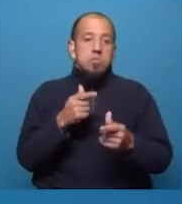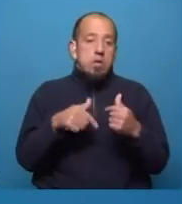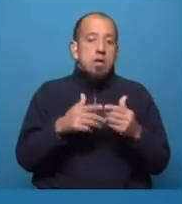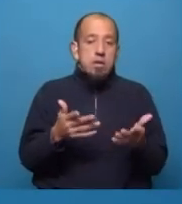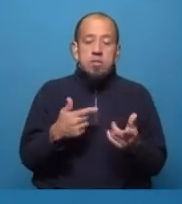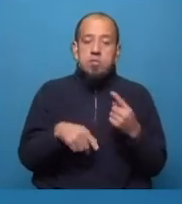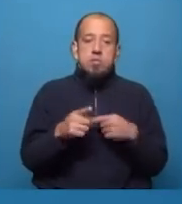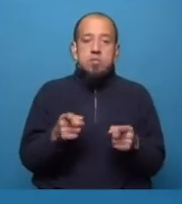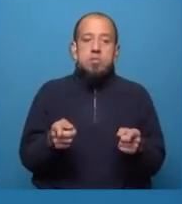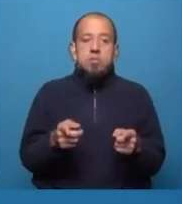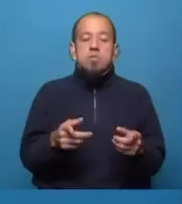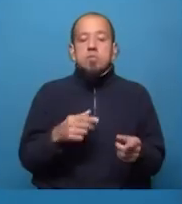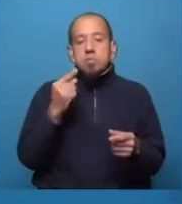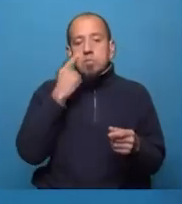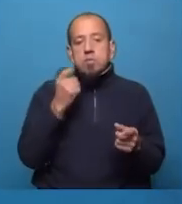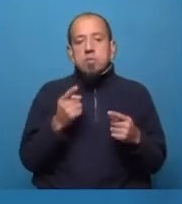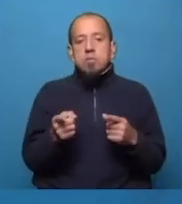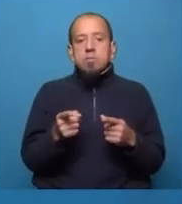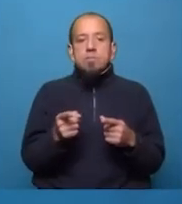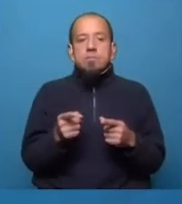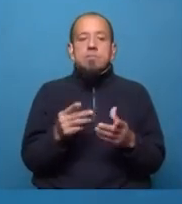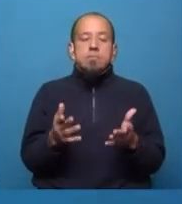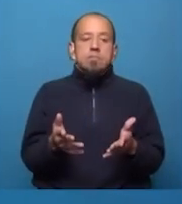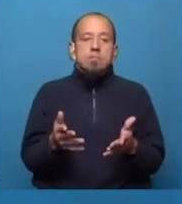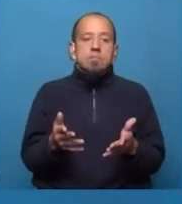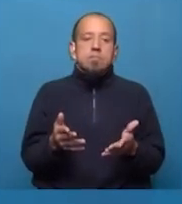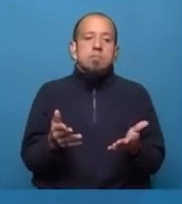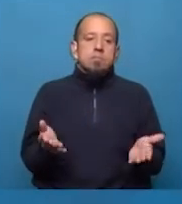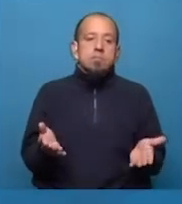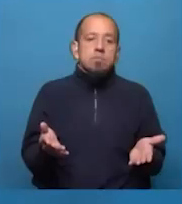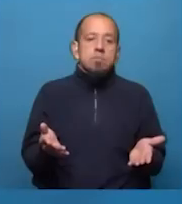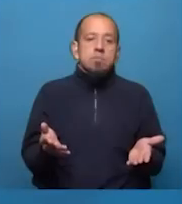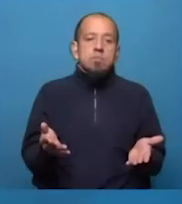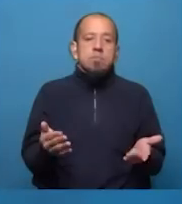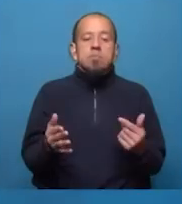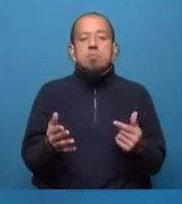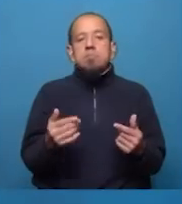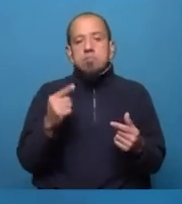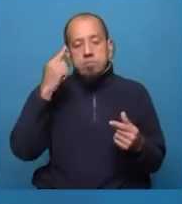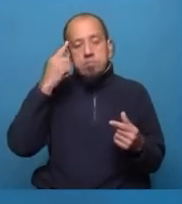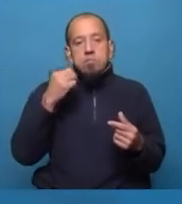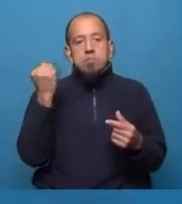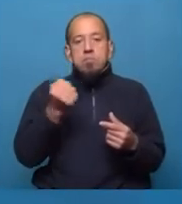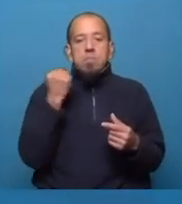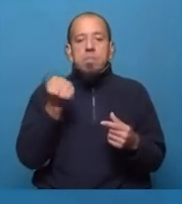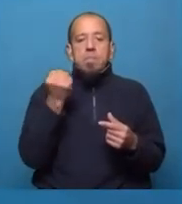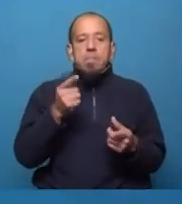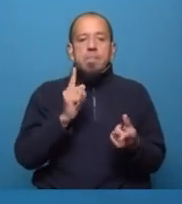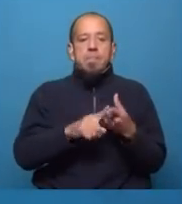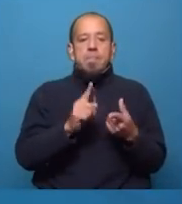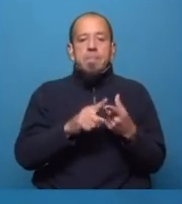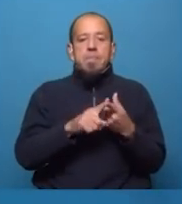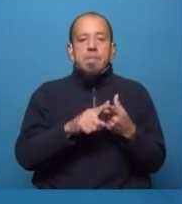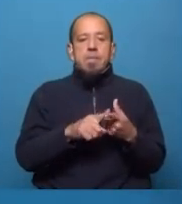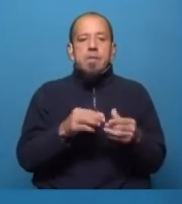pasar la única manera que no nos pase es prevenir y para eso me parece es muy importante el acuerdo por lo menos